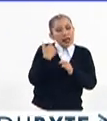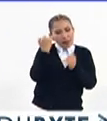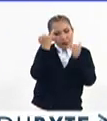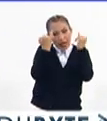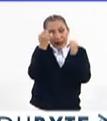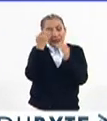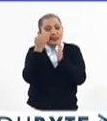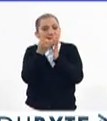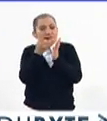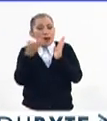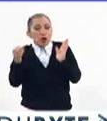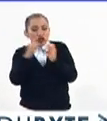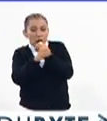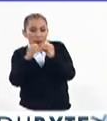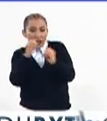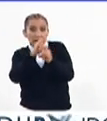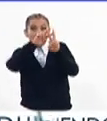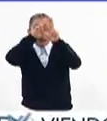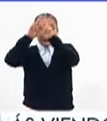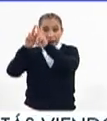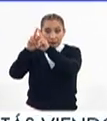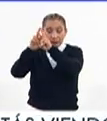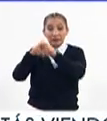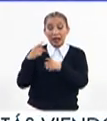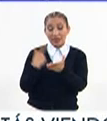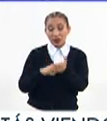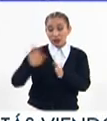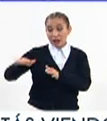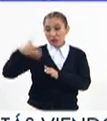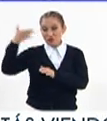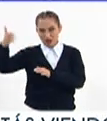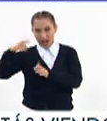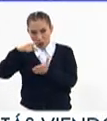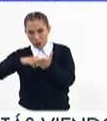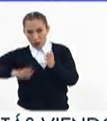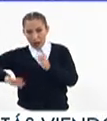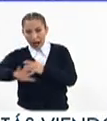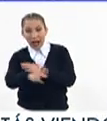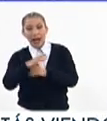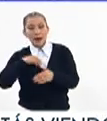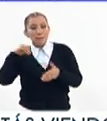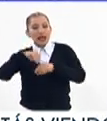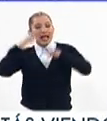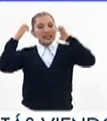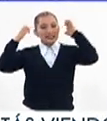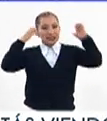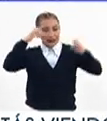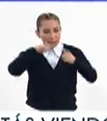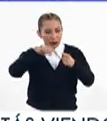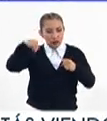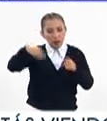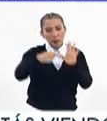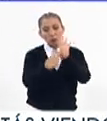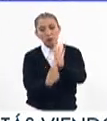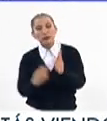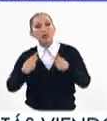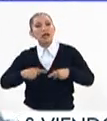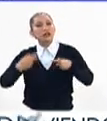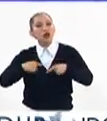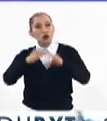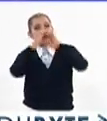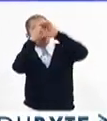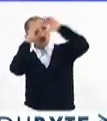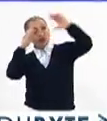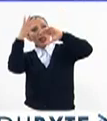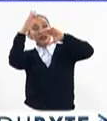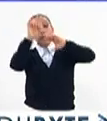concepciones sobre el tiempo en objetos astronómicos. Dentro y fuera del planetario se incluirán exhibiciones. Se mostrará al público un